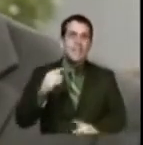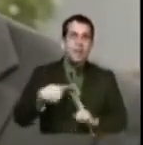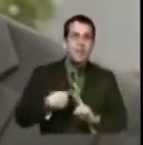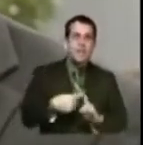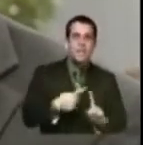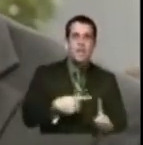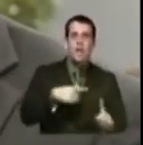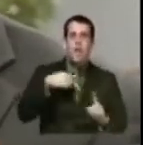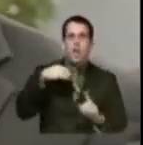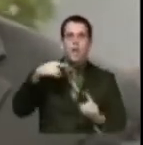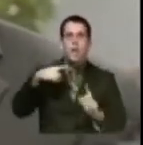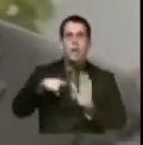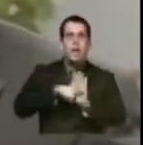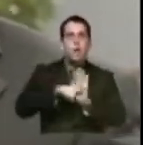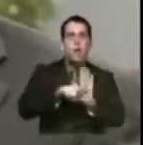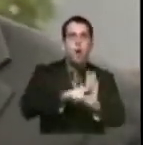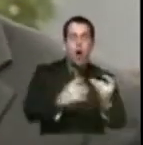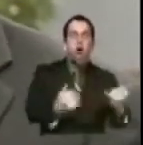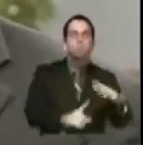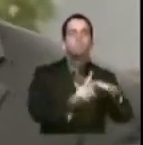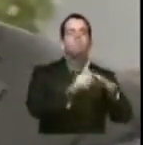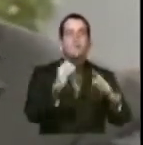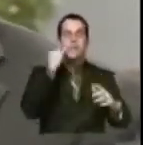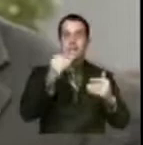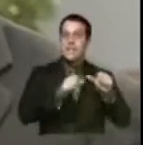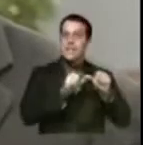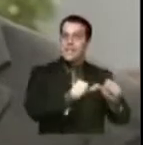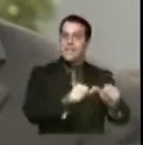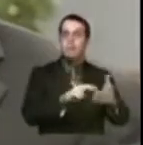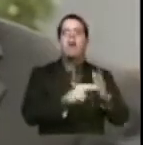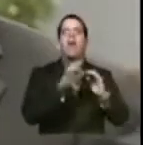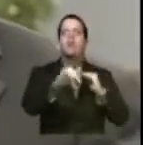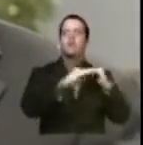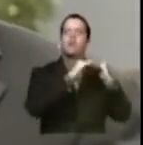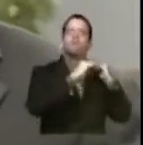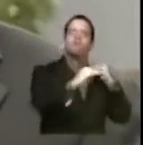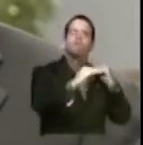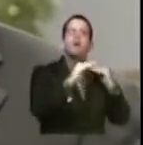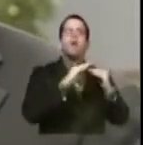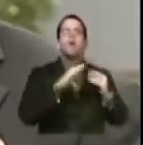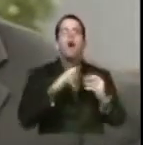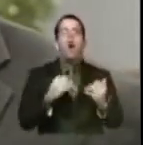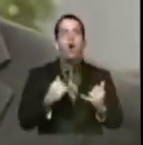perspectiva económica continúa, este crecimiento va a ser sostenido, va a convertirse